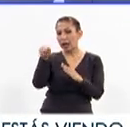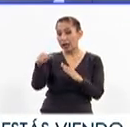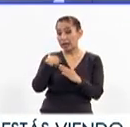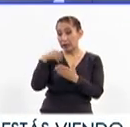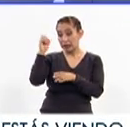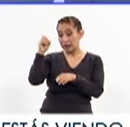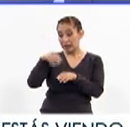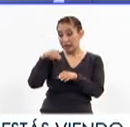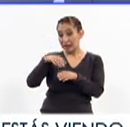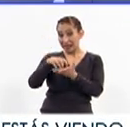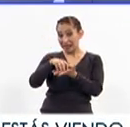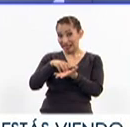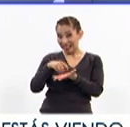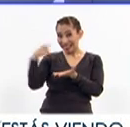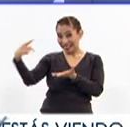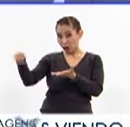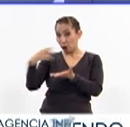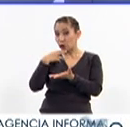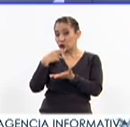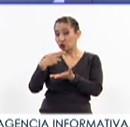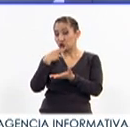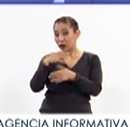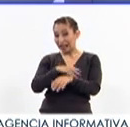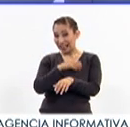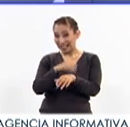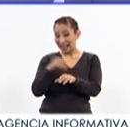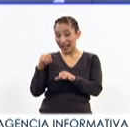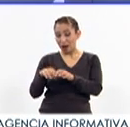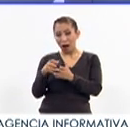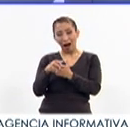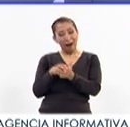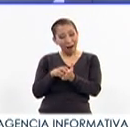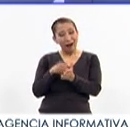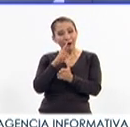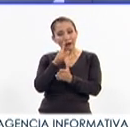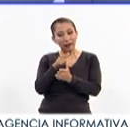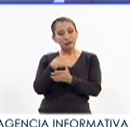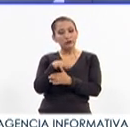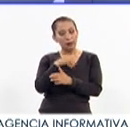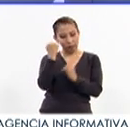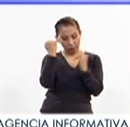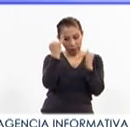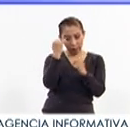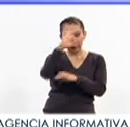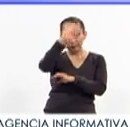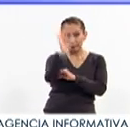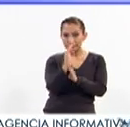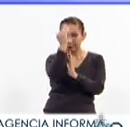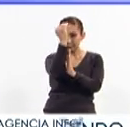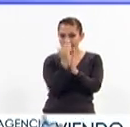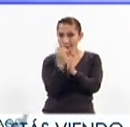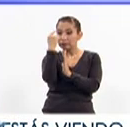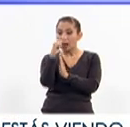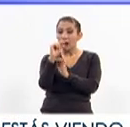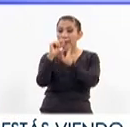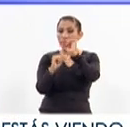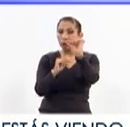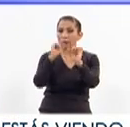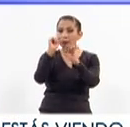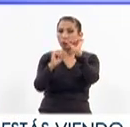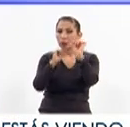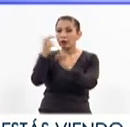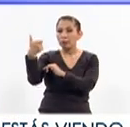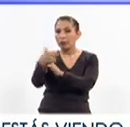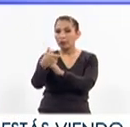los ahorros que tú estés generando en tu consumo energético, vamos a hacer el descuento para que gradualmente se